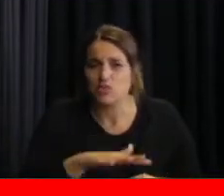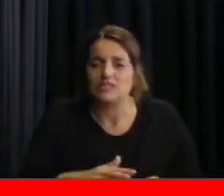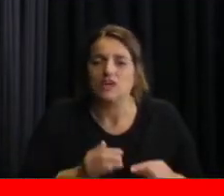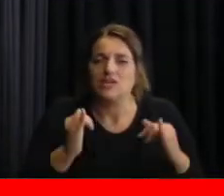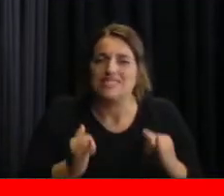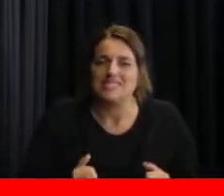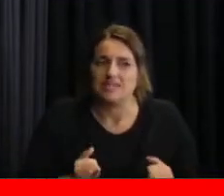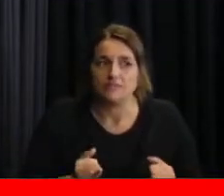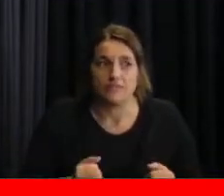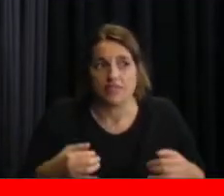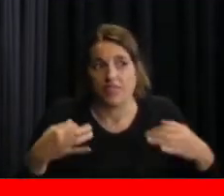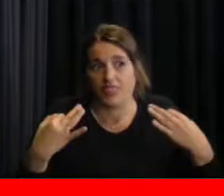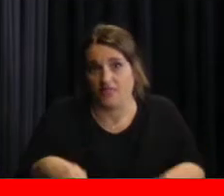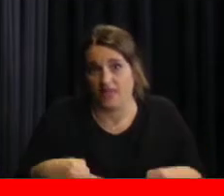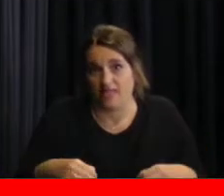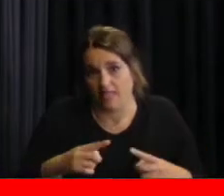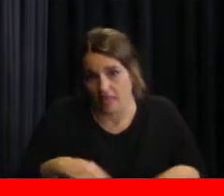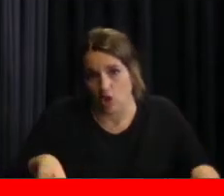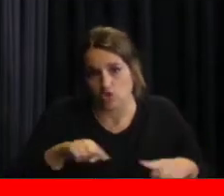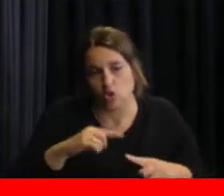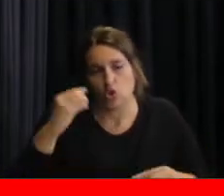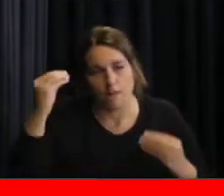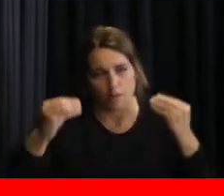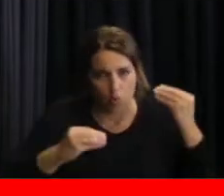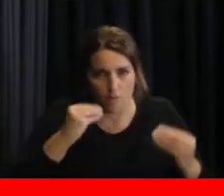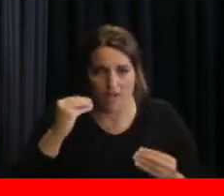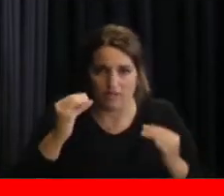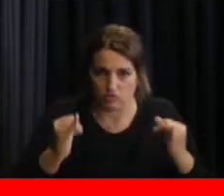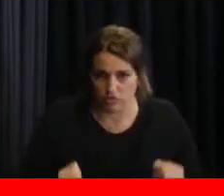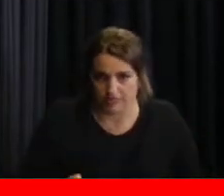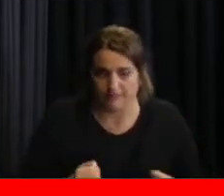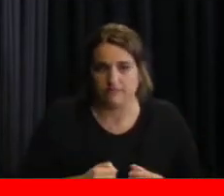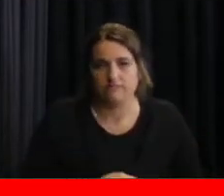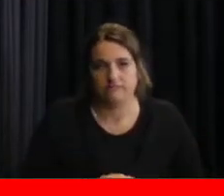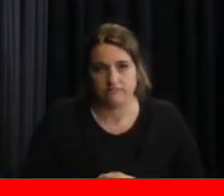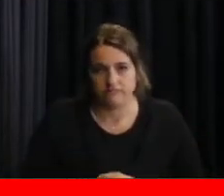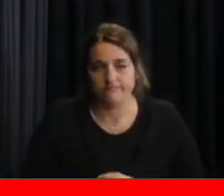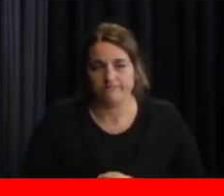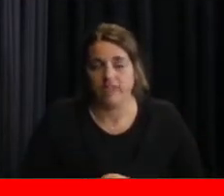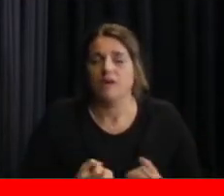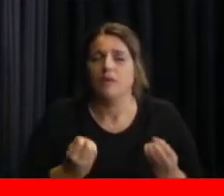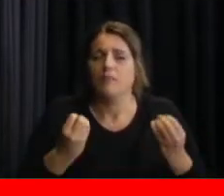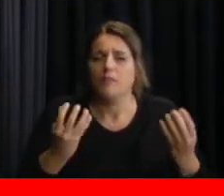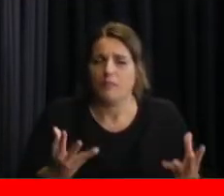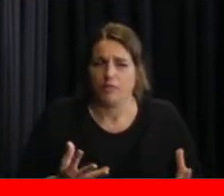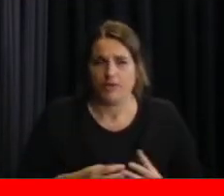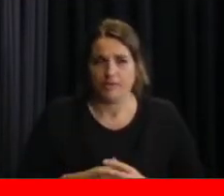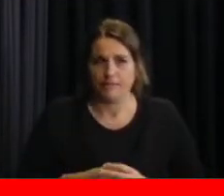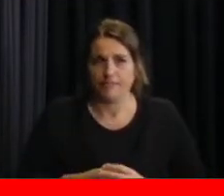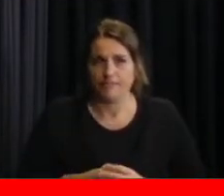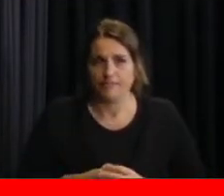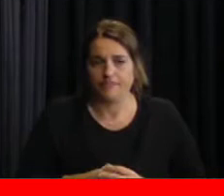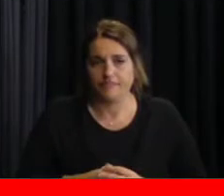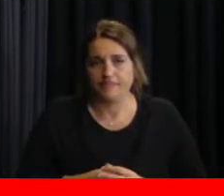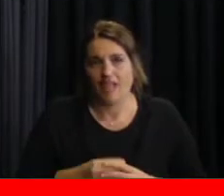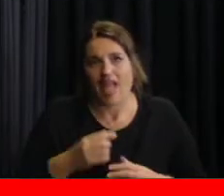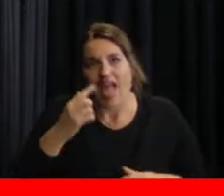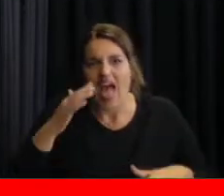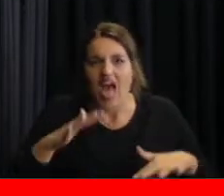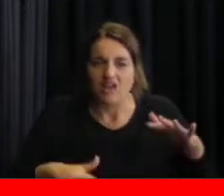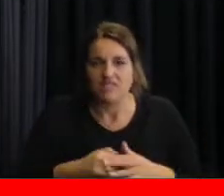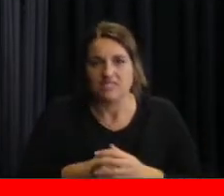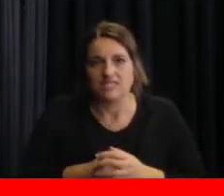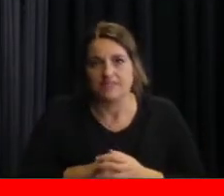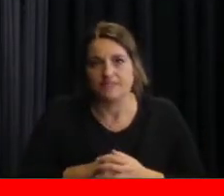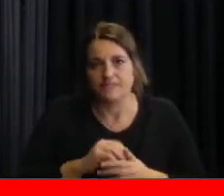nos nos preocupa mucho que a veces vimos la punta de